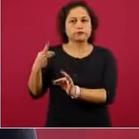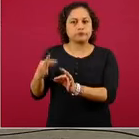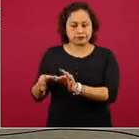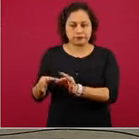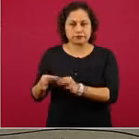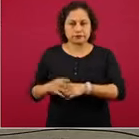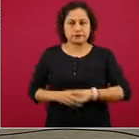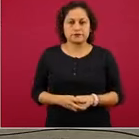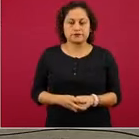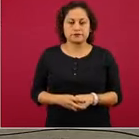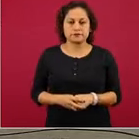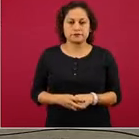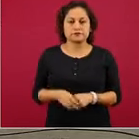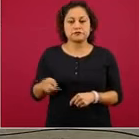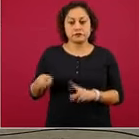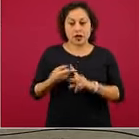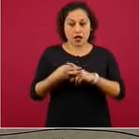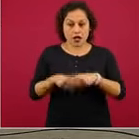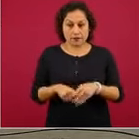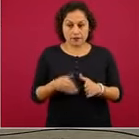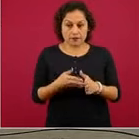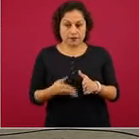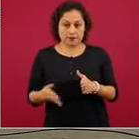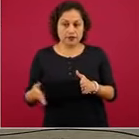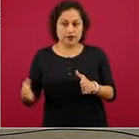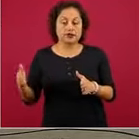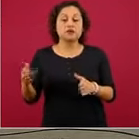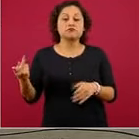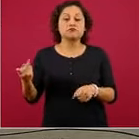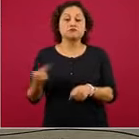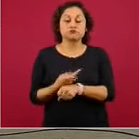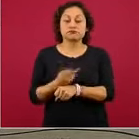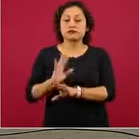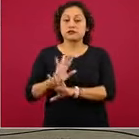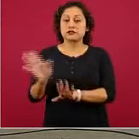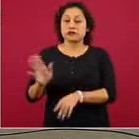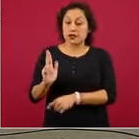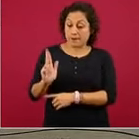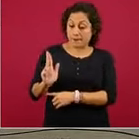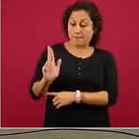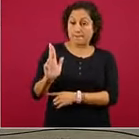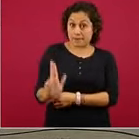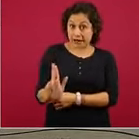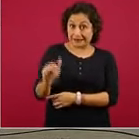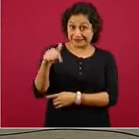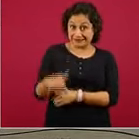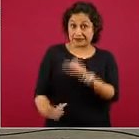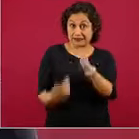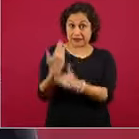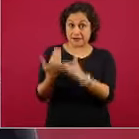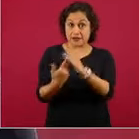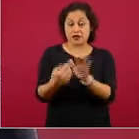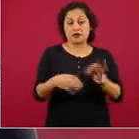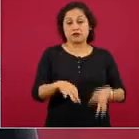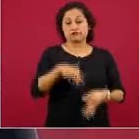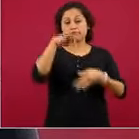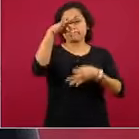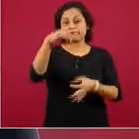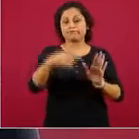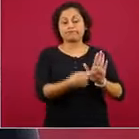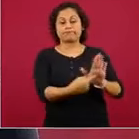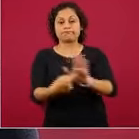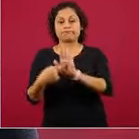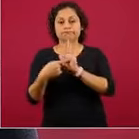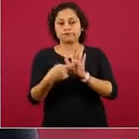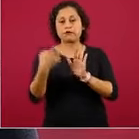ya el paso final de lo que se presentará el día martes por la mañana, que es precisamente esta